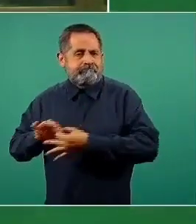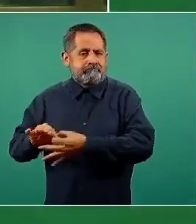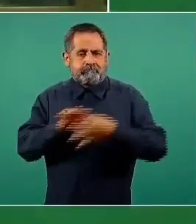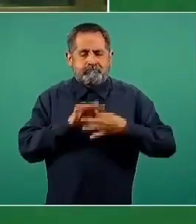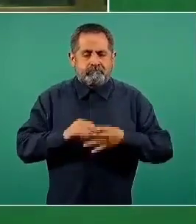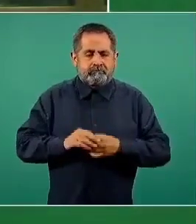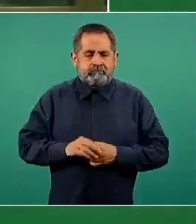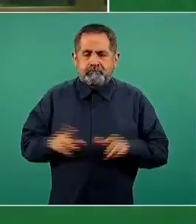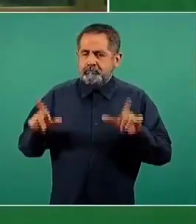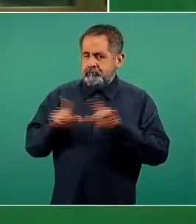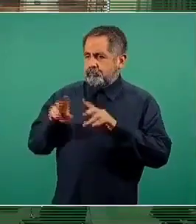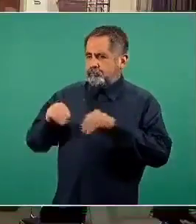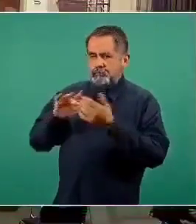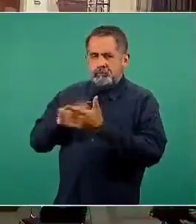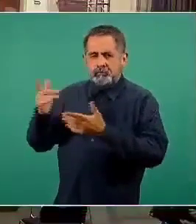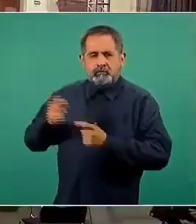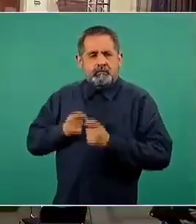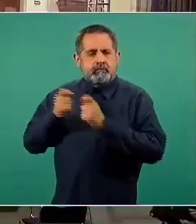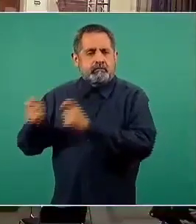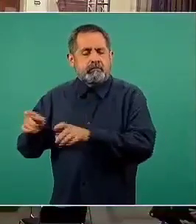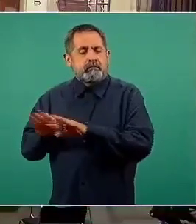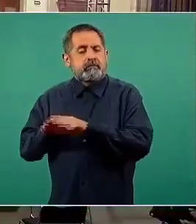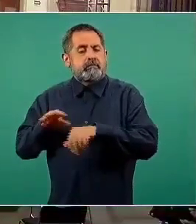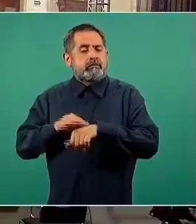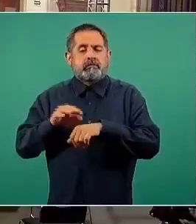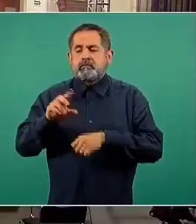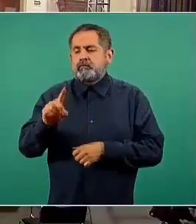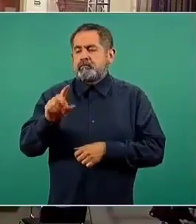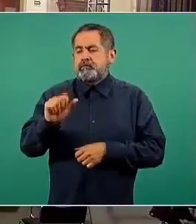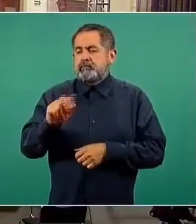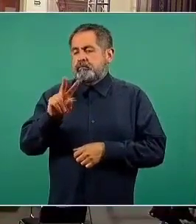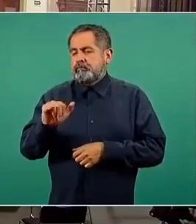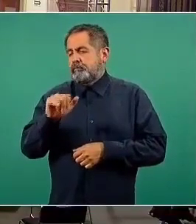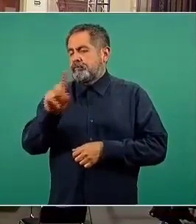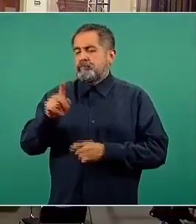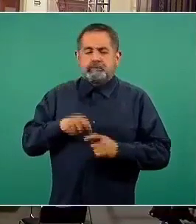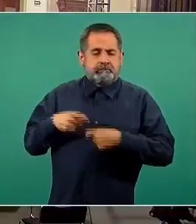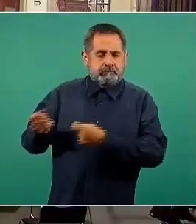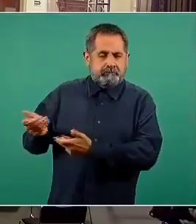Es todo, muchas gracias. A continuación, el doctor David Kersenovich.